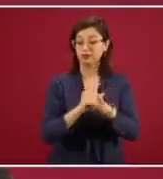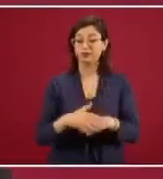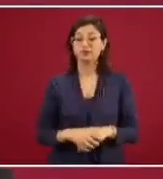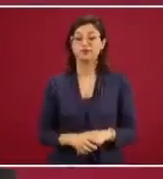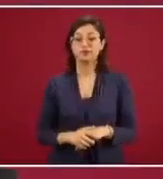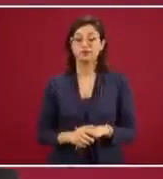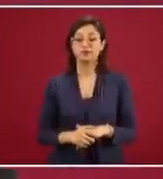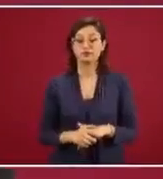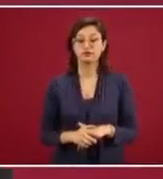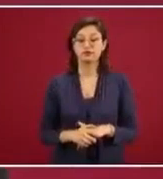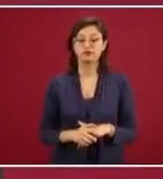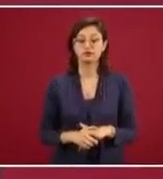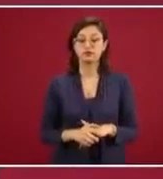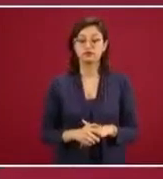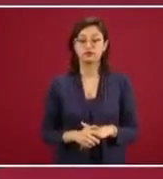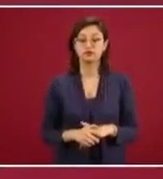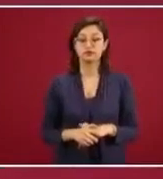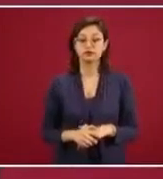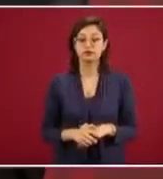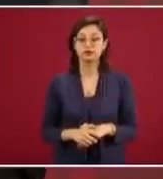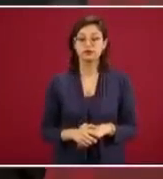Incluso